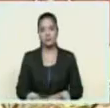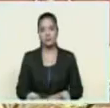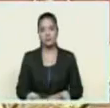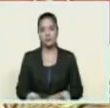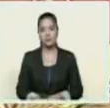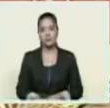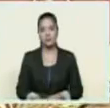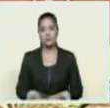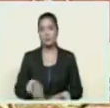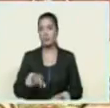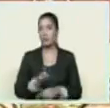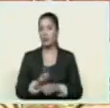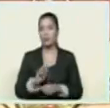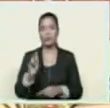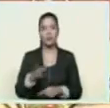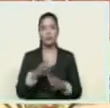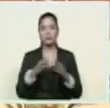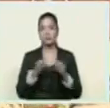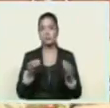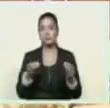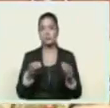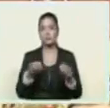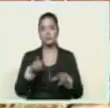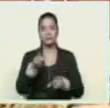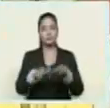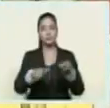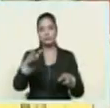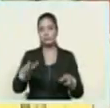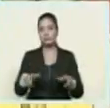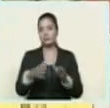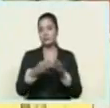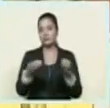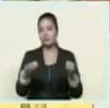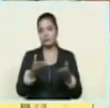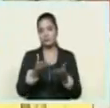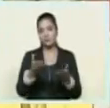de manera unitaria compañeros y compañeras